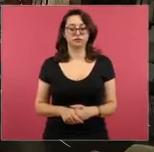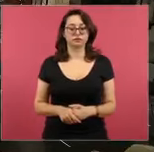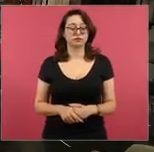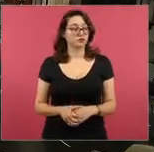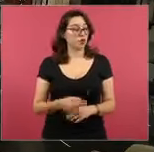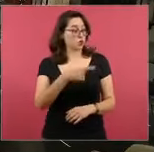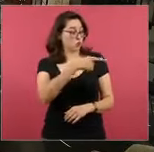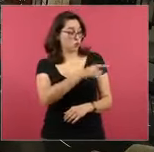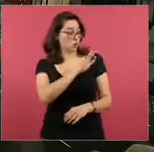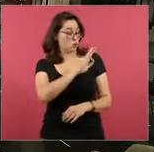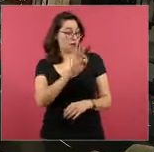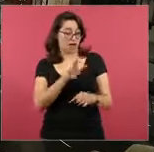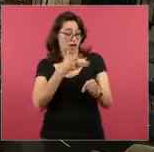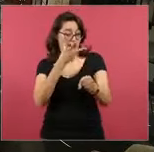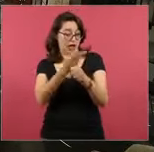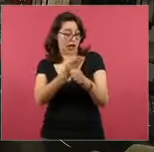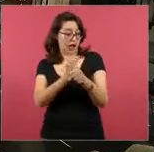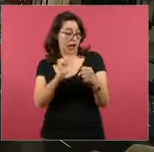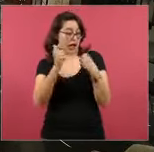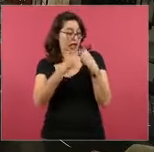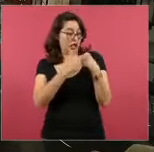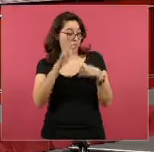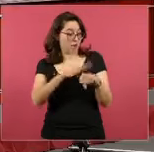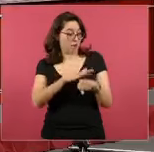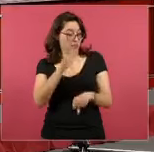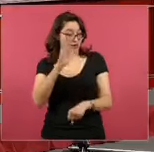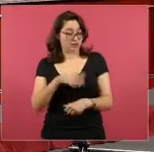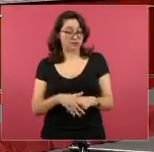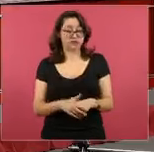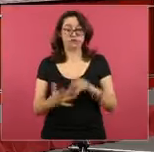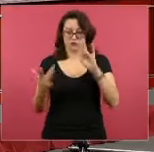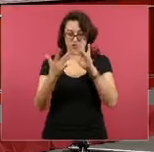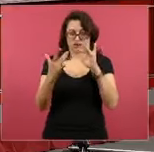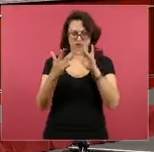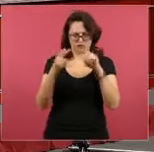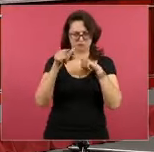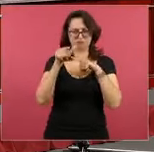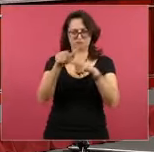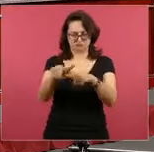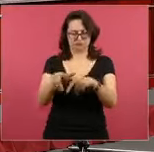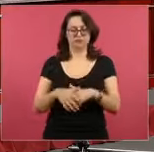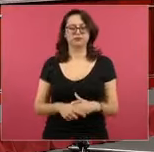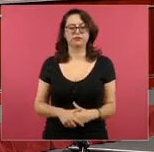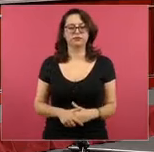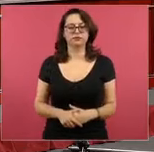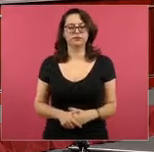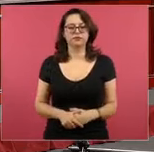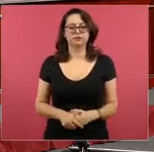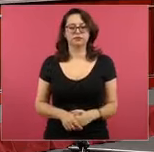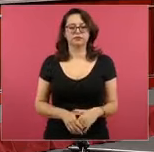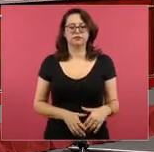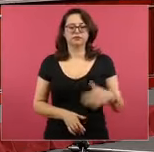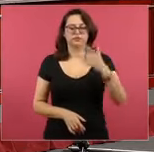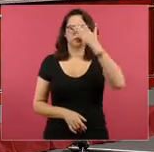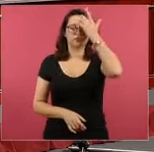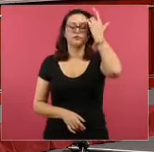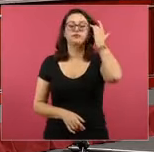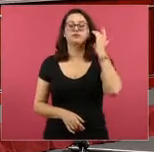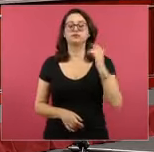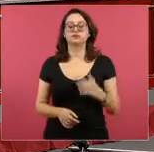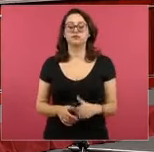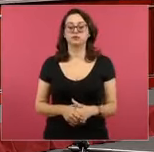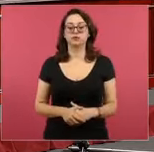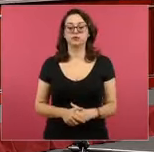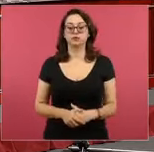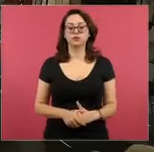Díaz Barriga quería decir algo sobre estas preguntas y estamos en comunicación, claro. A ver, tomo un tema que a mí me